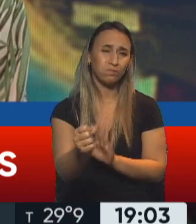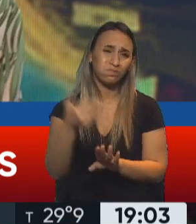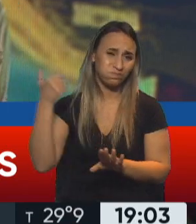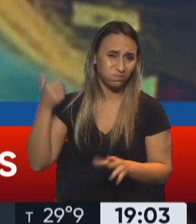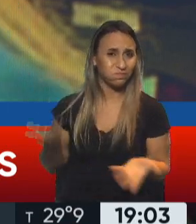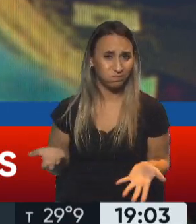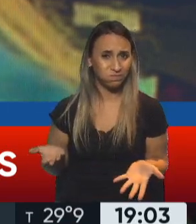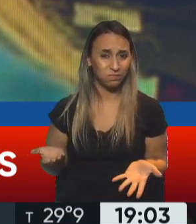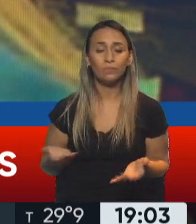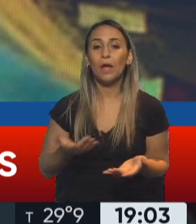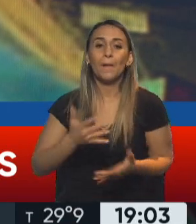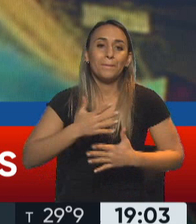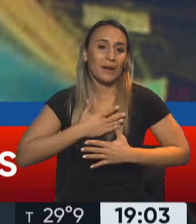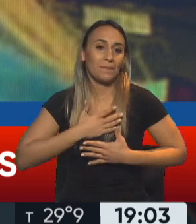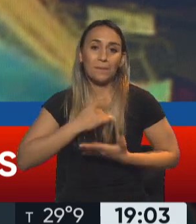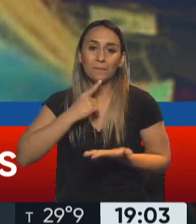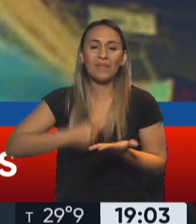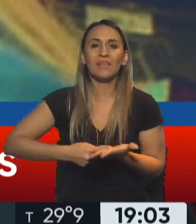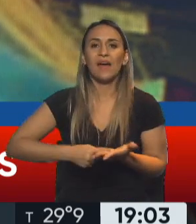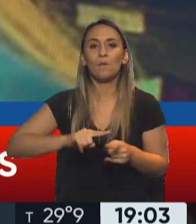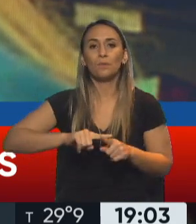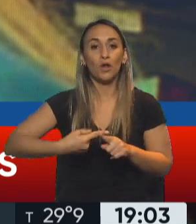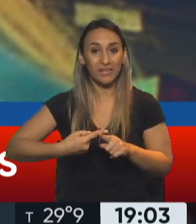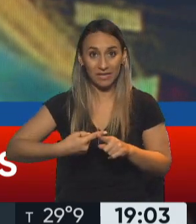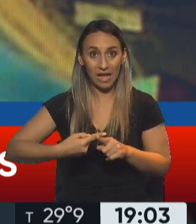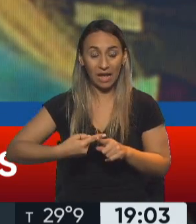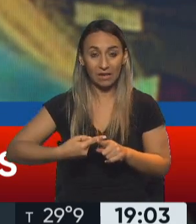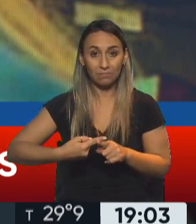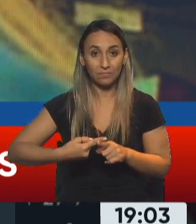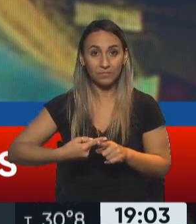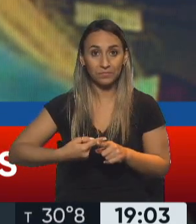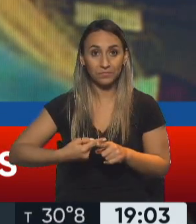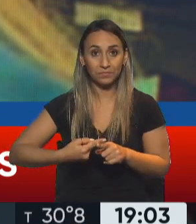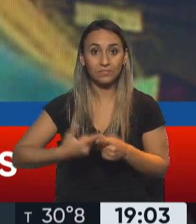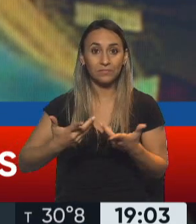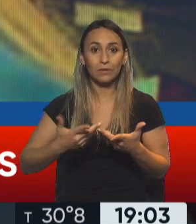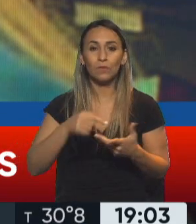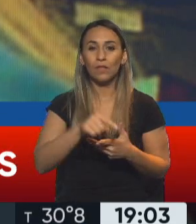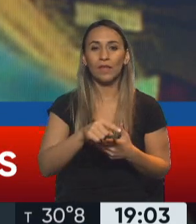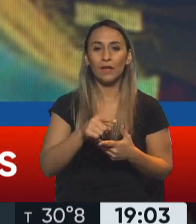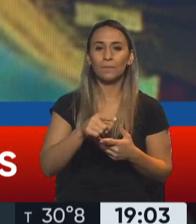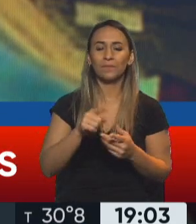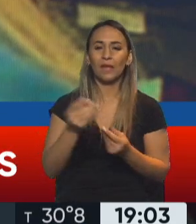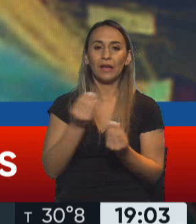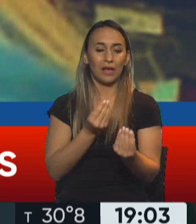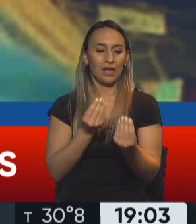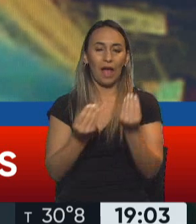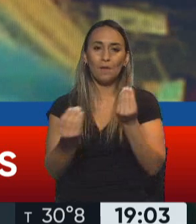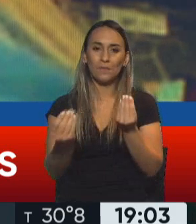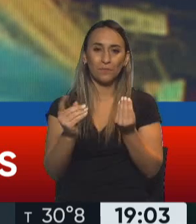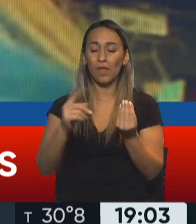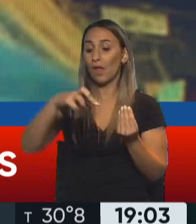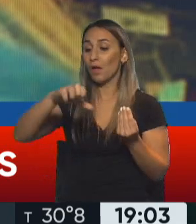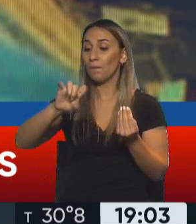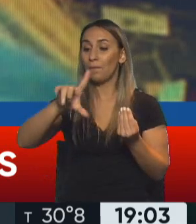mí me parece que acá hay una medida política y un gesto político de, bueno, decir, este cambio, esta transición entre Paula Español y Roberto Feletti no